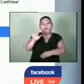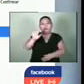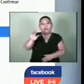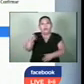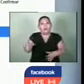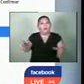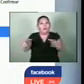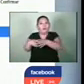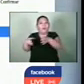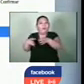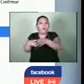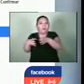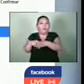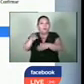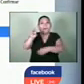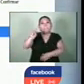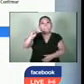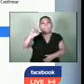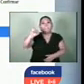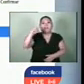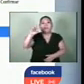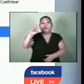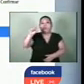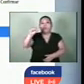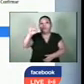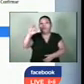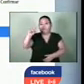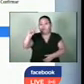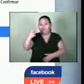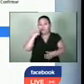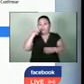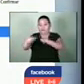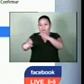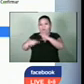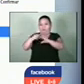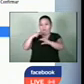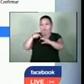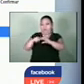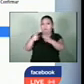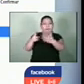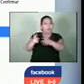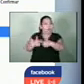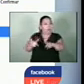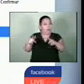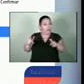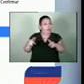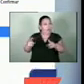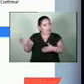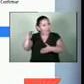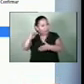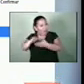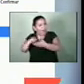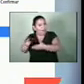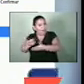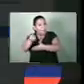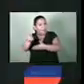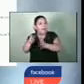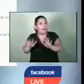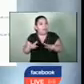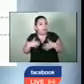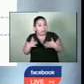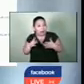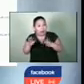del equipo de cuentas de Microsoft y con el mensaje que la cuenta ha sido desactivada y luego ser eliminada con la intención